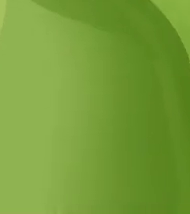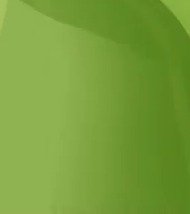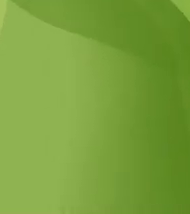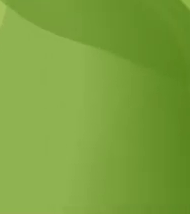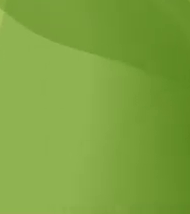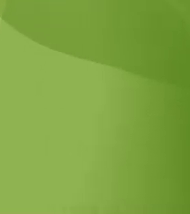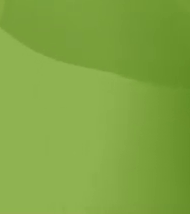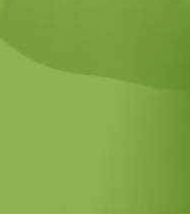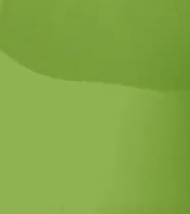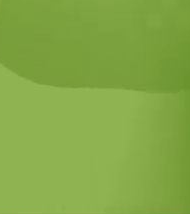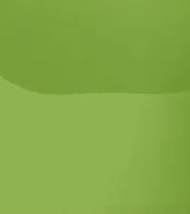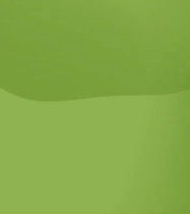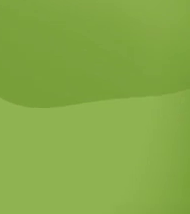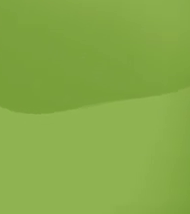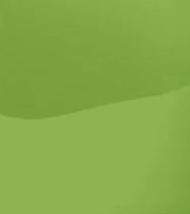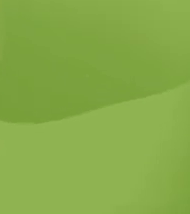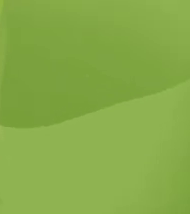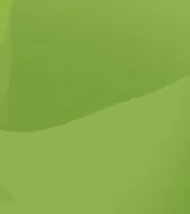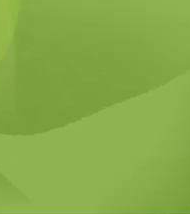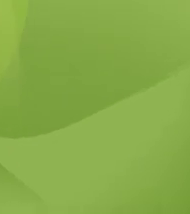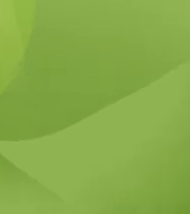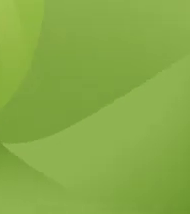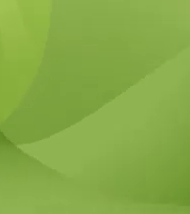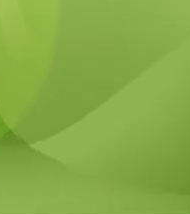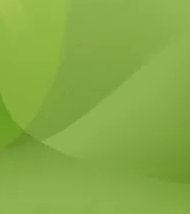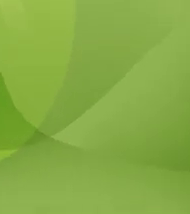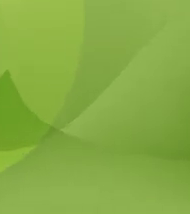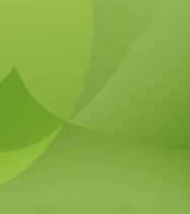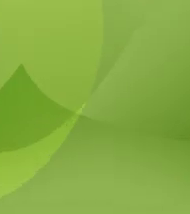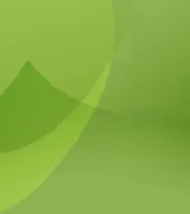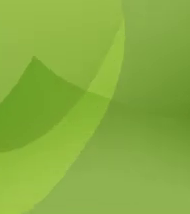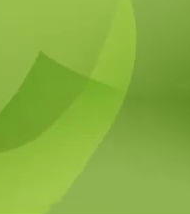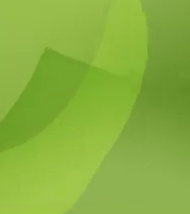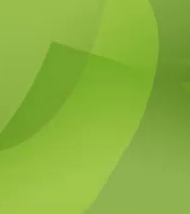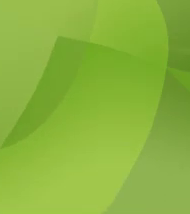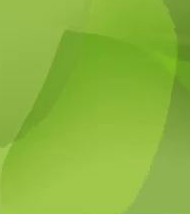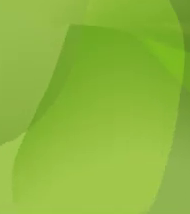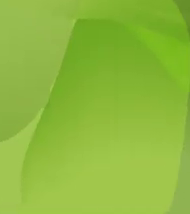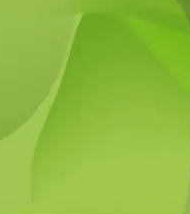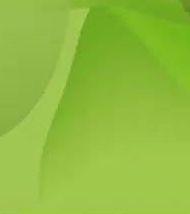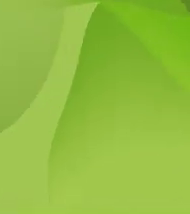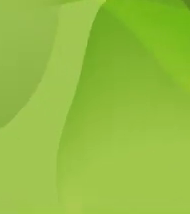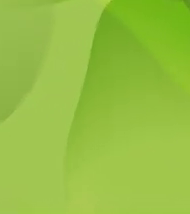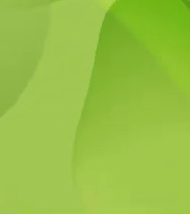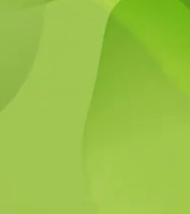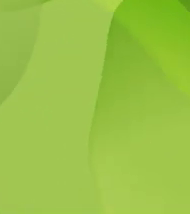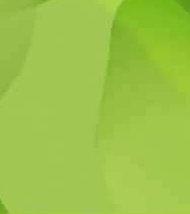como una danza azteca. Enseguida se les presento el video.